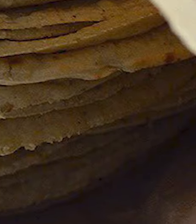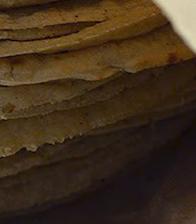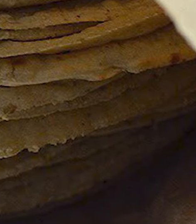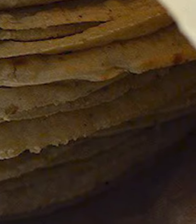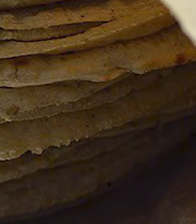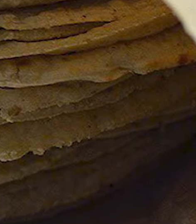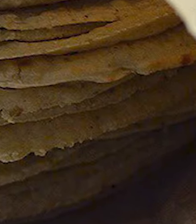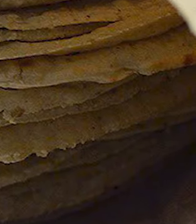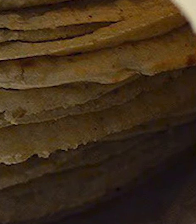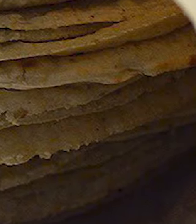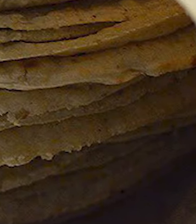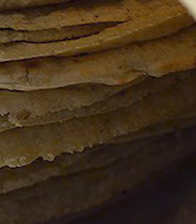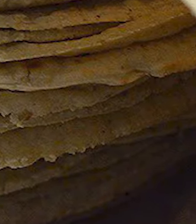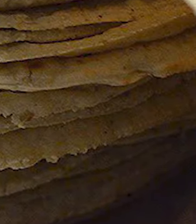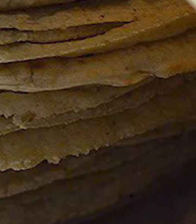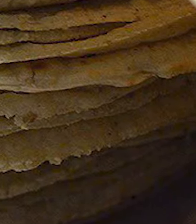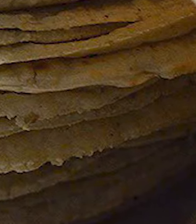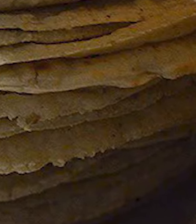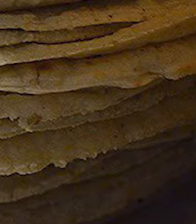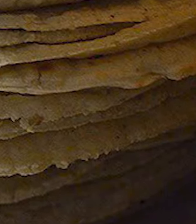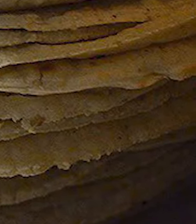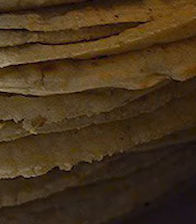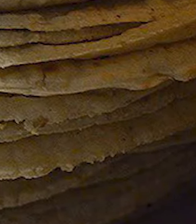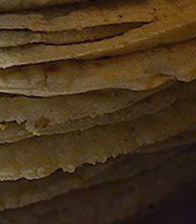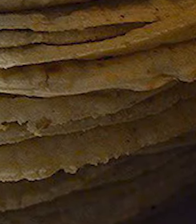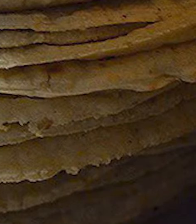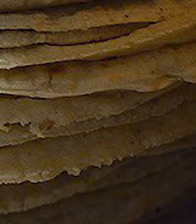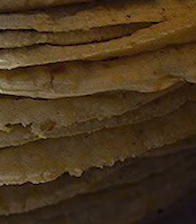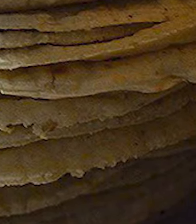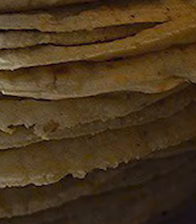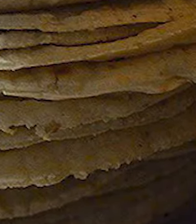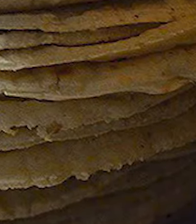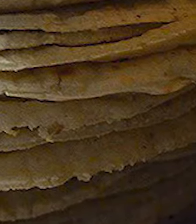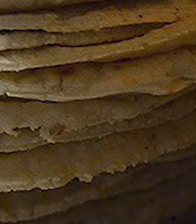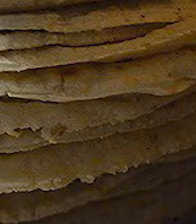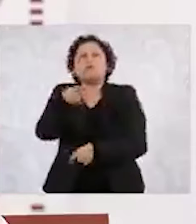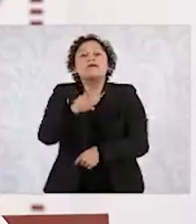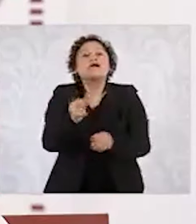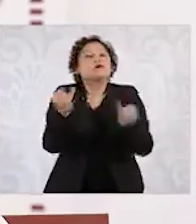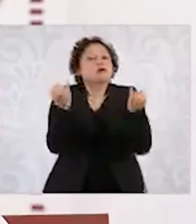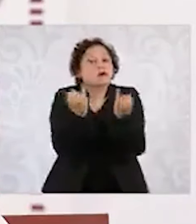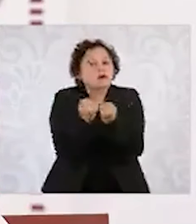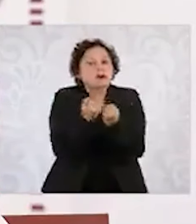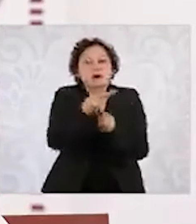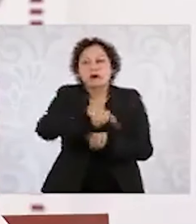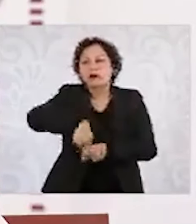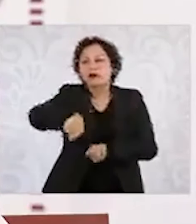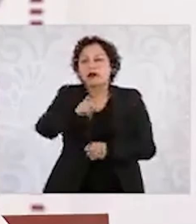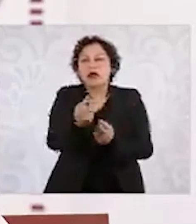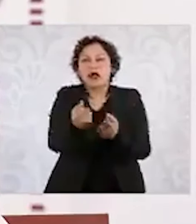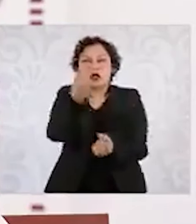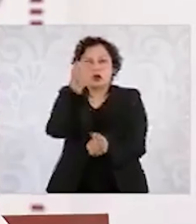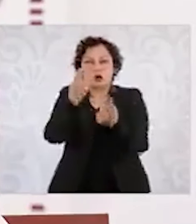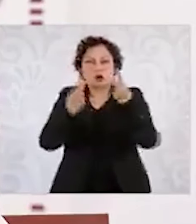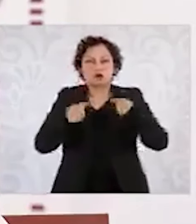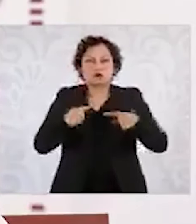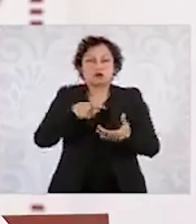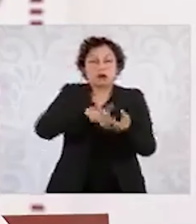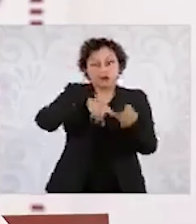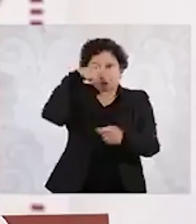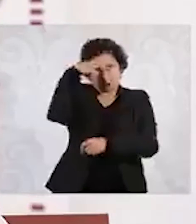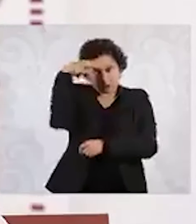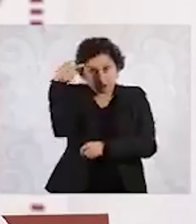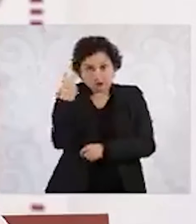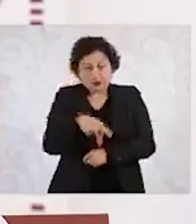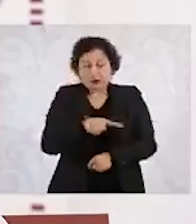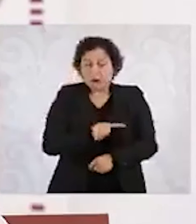y Desarrollo Rural, se comprometió a garantizar precios justos por el maíz blanco a los productores. Indicó que la dependencia diseñó 4 ejes